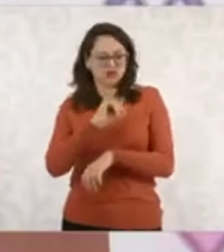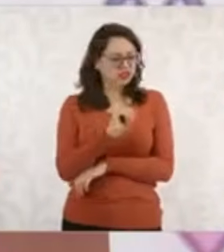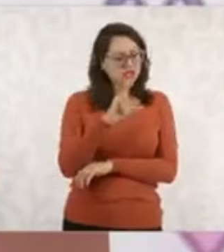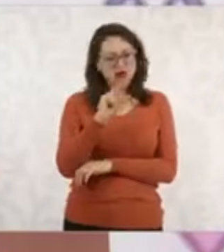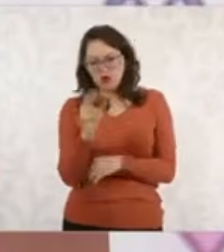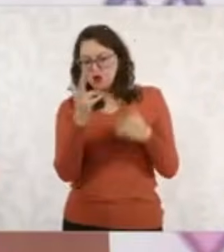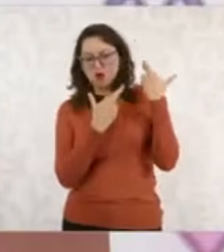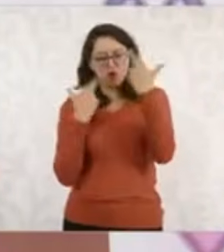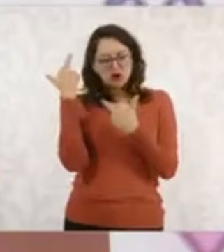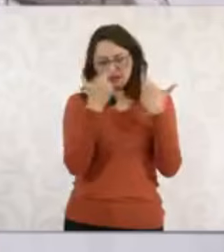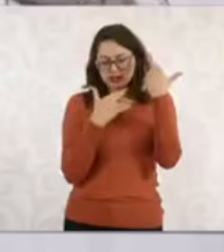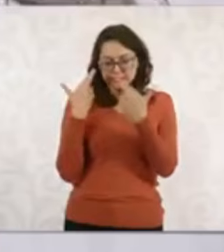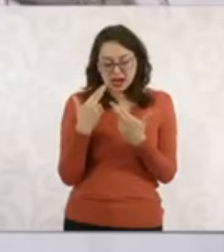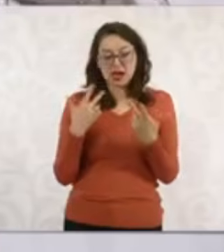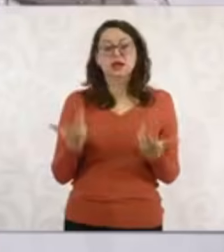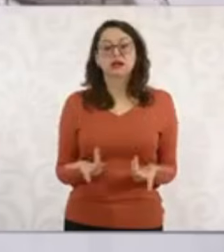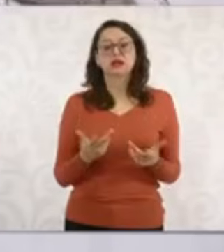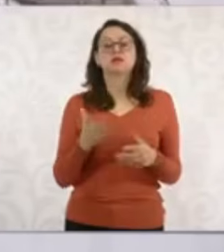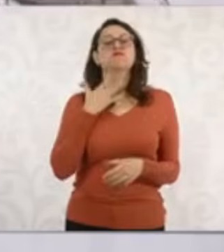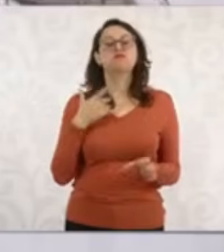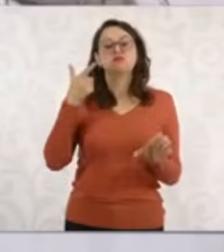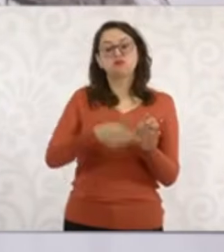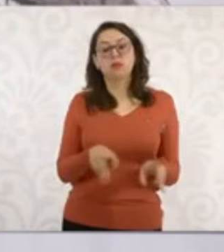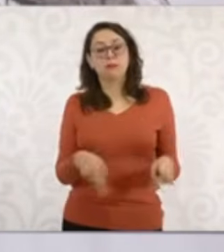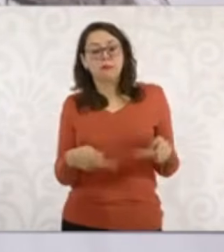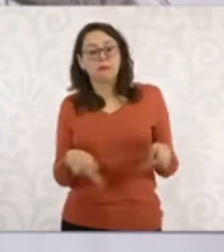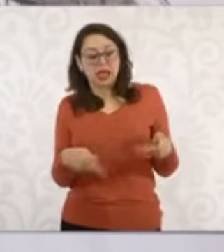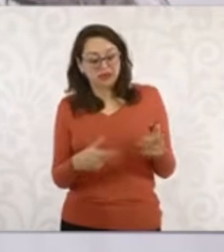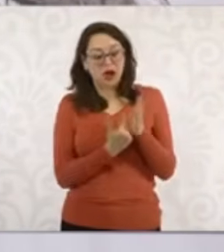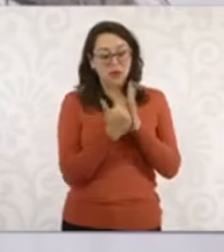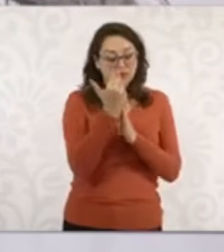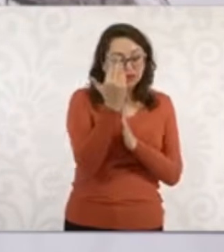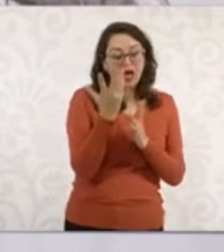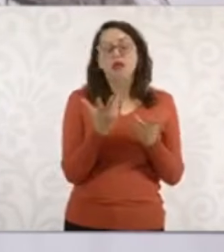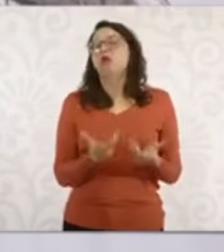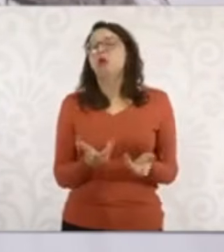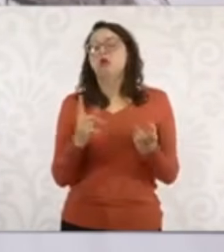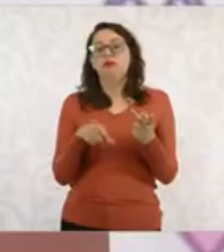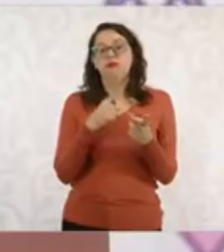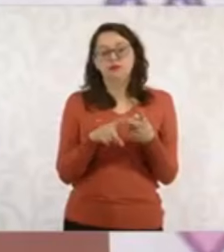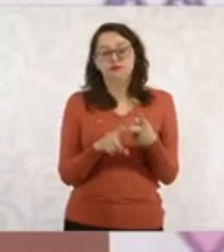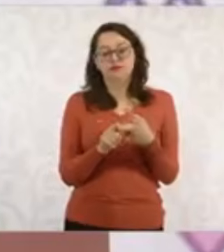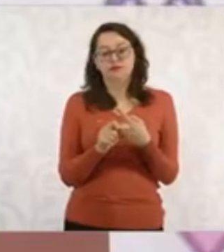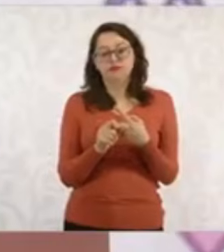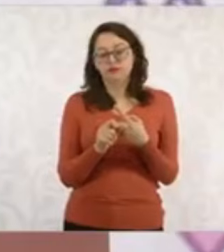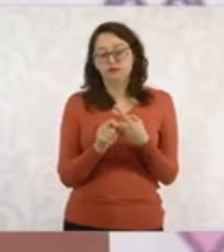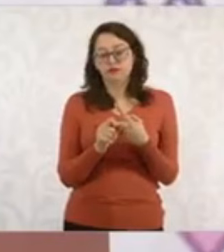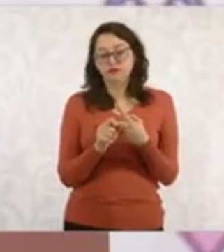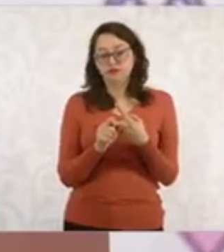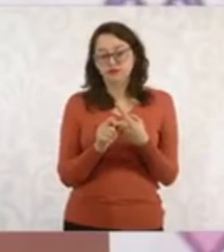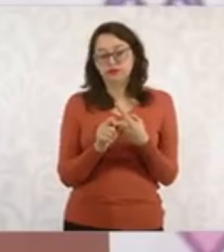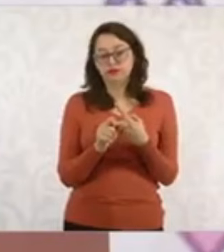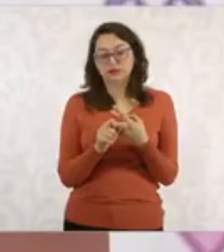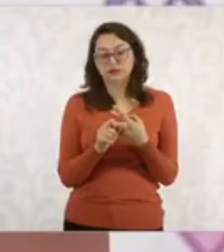aumentado la venta de combustibles en el país, de